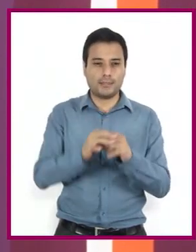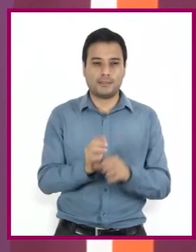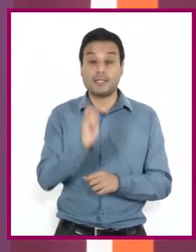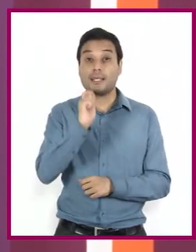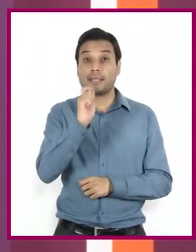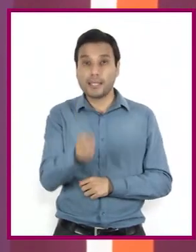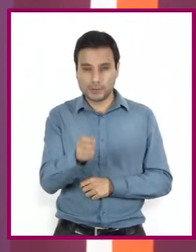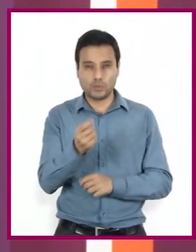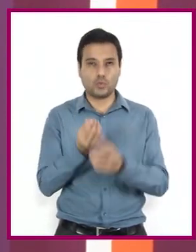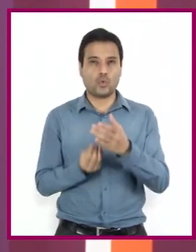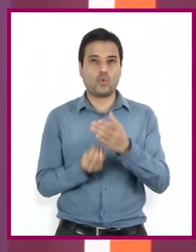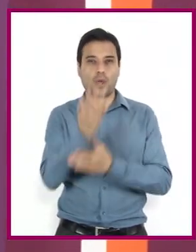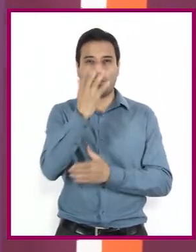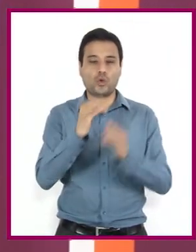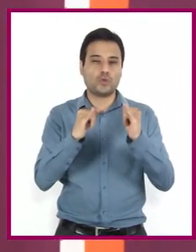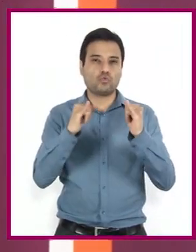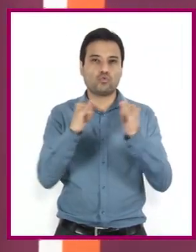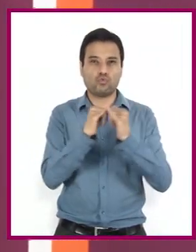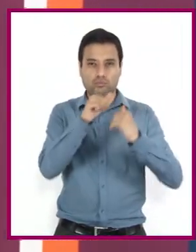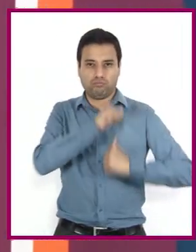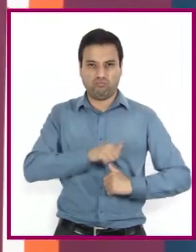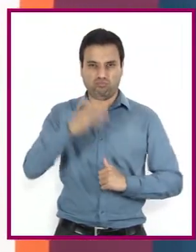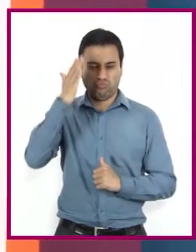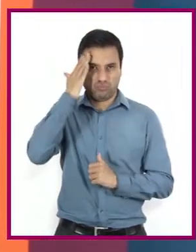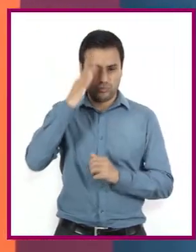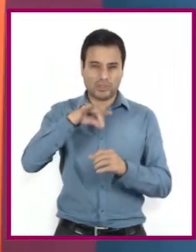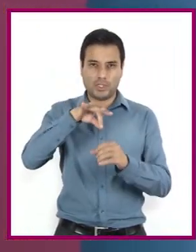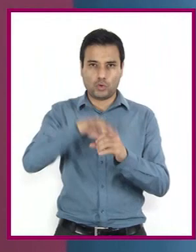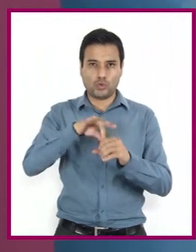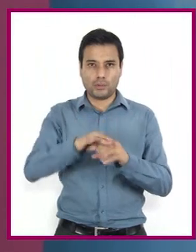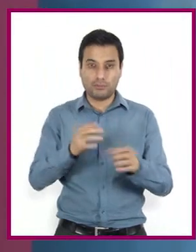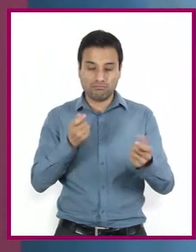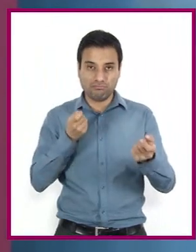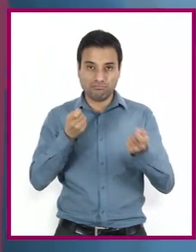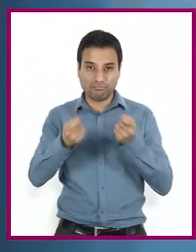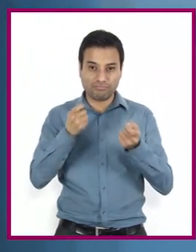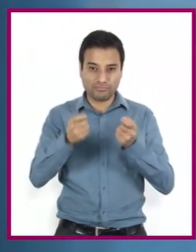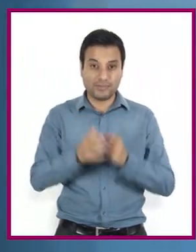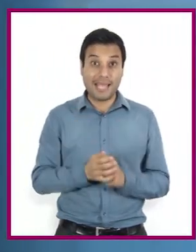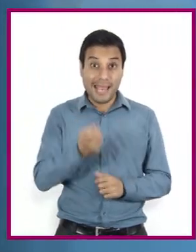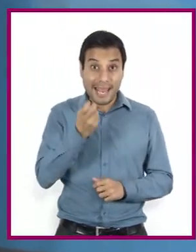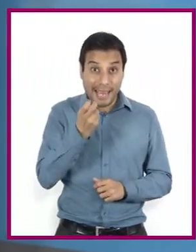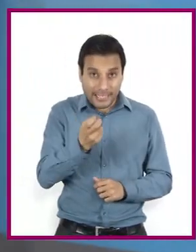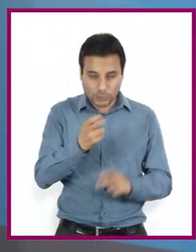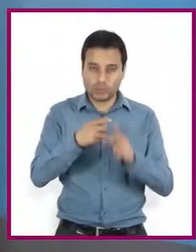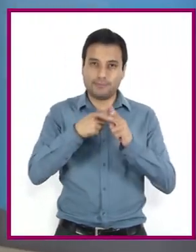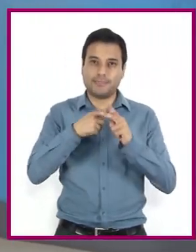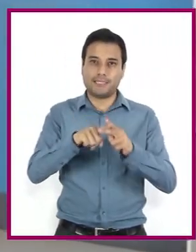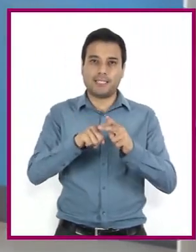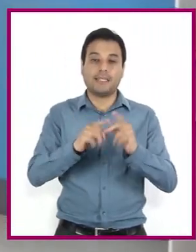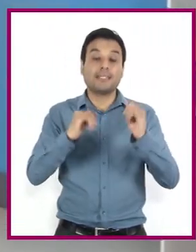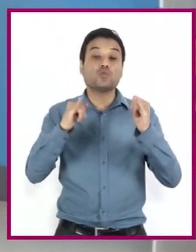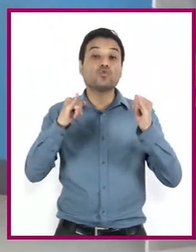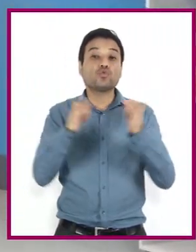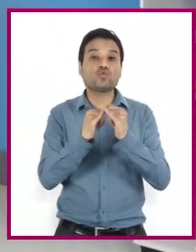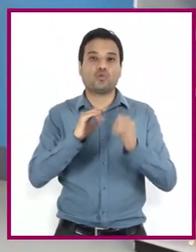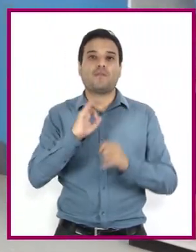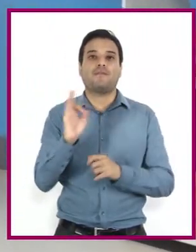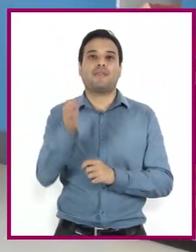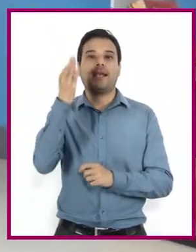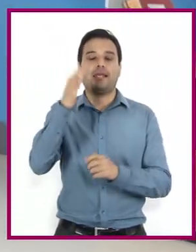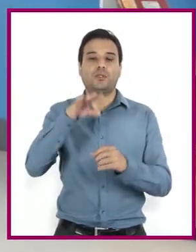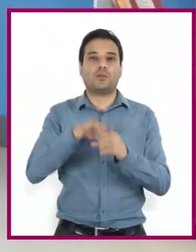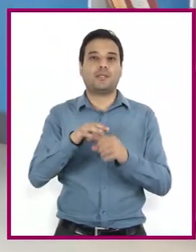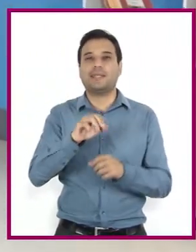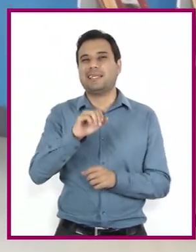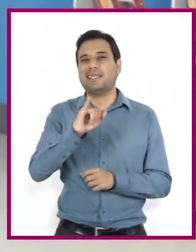de un instituto que regulara las elecciones. Así nació el Instituto Federal Electoral,